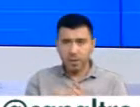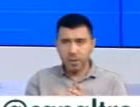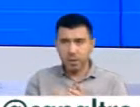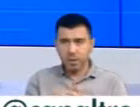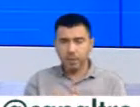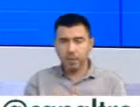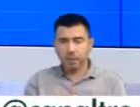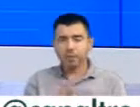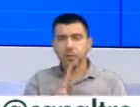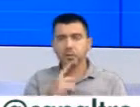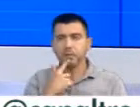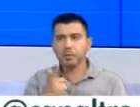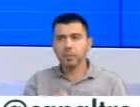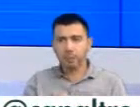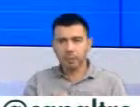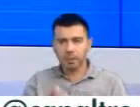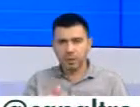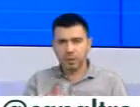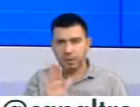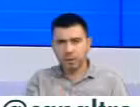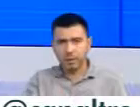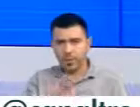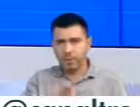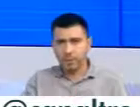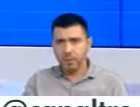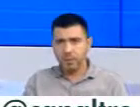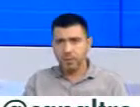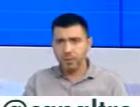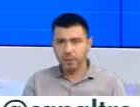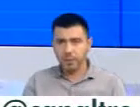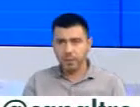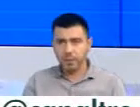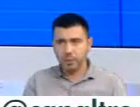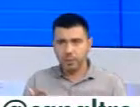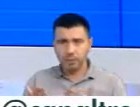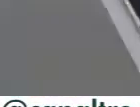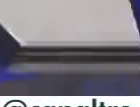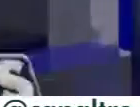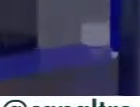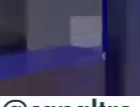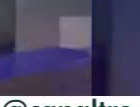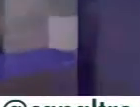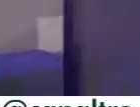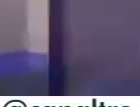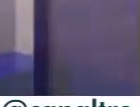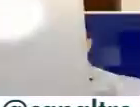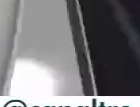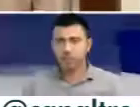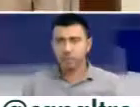del departamento. Vamos con Joana Niño, quien nos tiene los detalles. Joana.